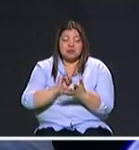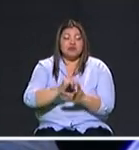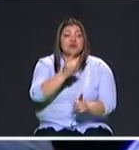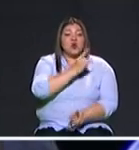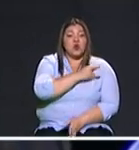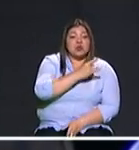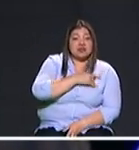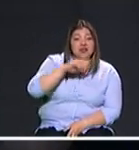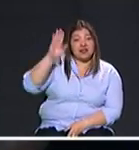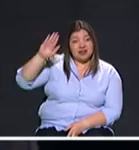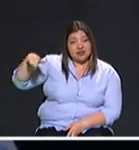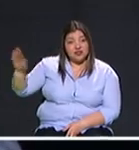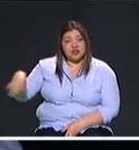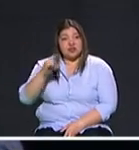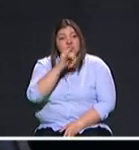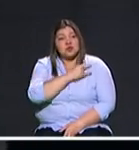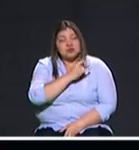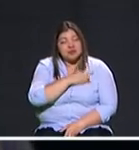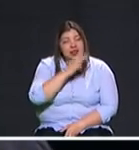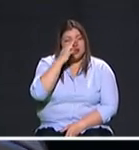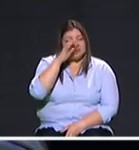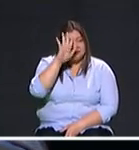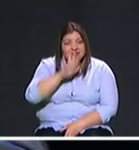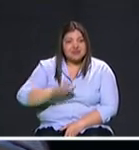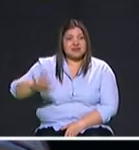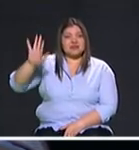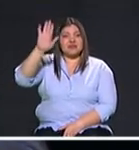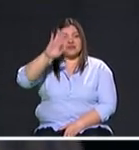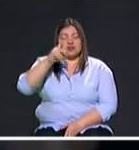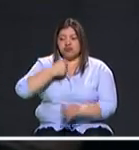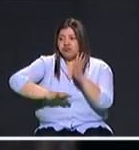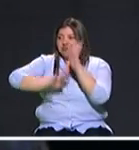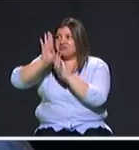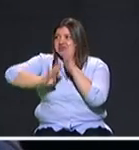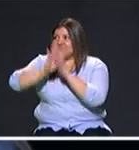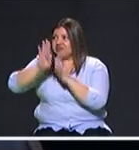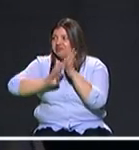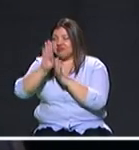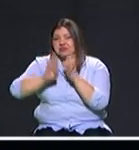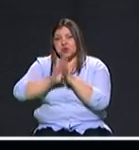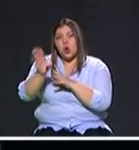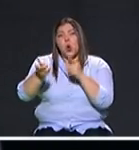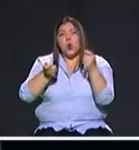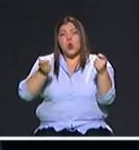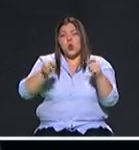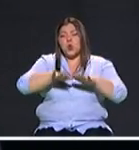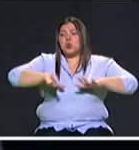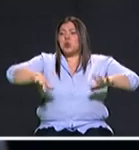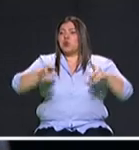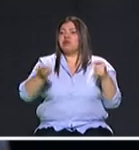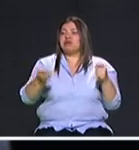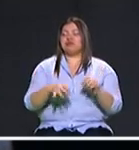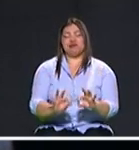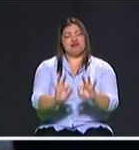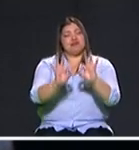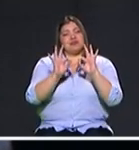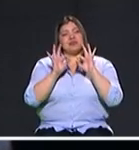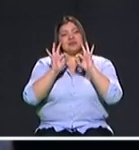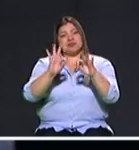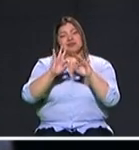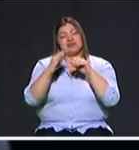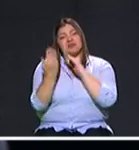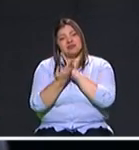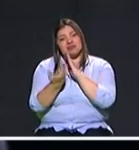antioquia y la universidad nacional serán grandes salidas no sólo en el aumento de cobertura sino en el mejoramiento de la calidad de esa educación y nuestras instituciones